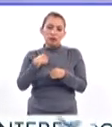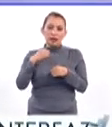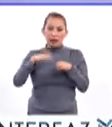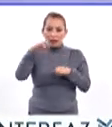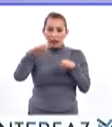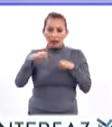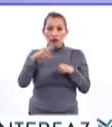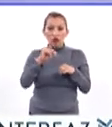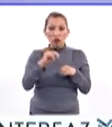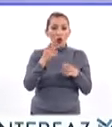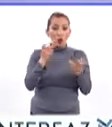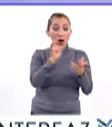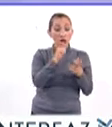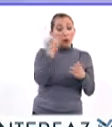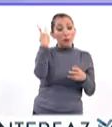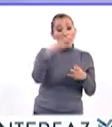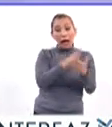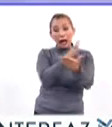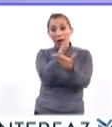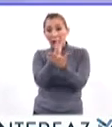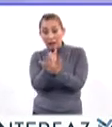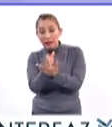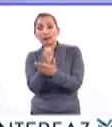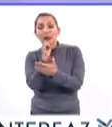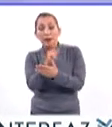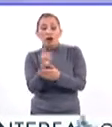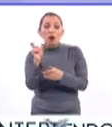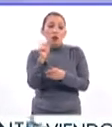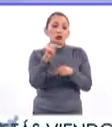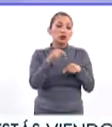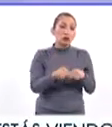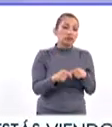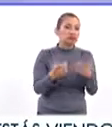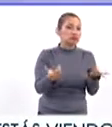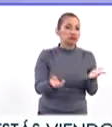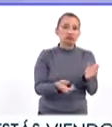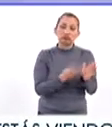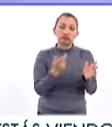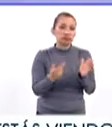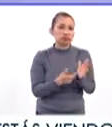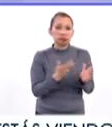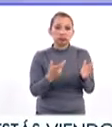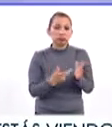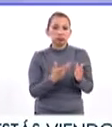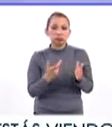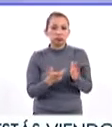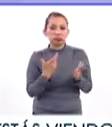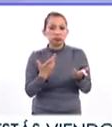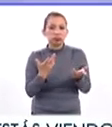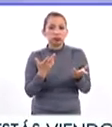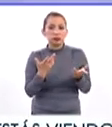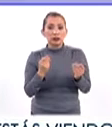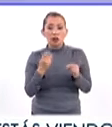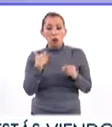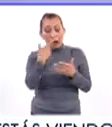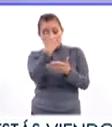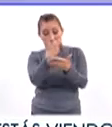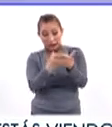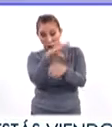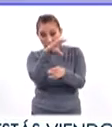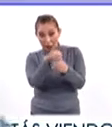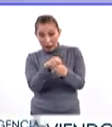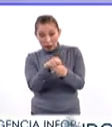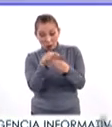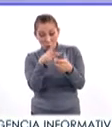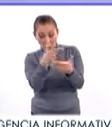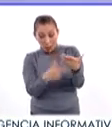corresponden. No solamente cuando viajemos, sino también de manera, si no tenemos un esquema